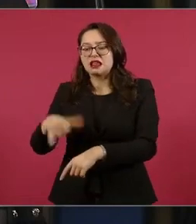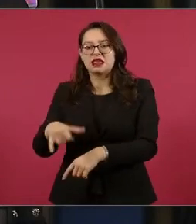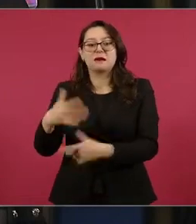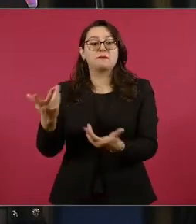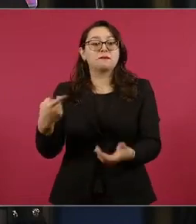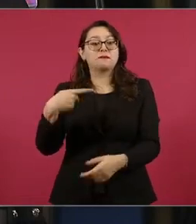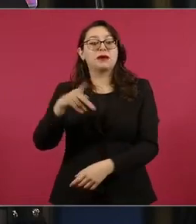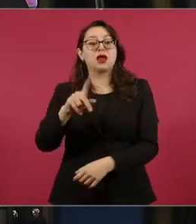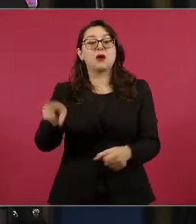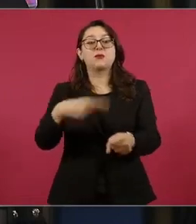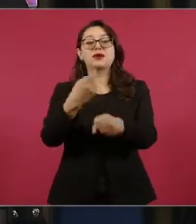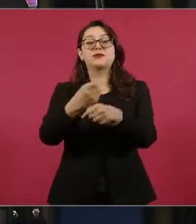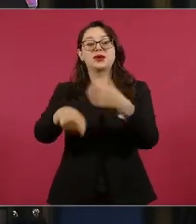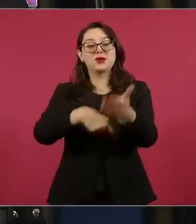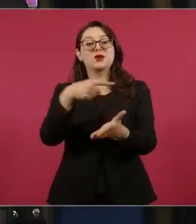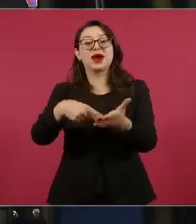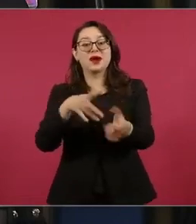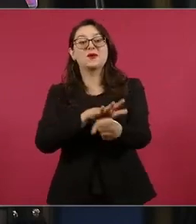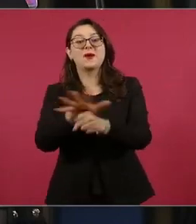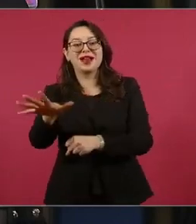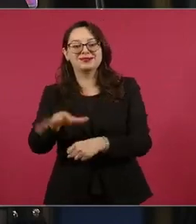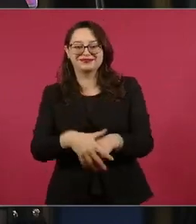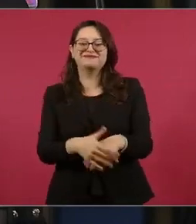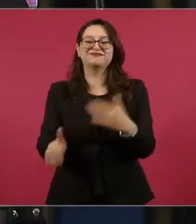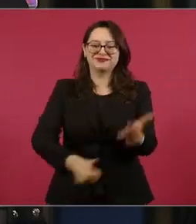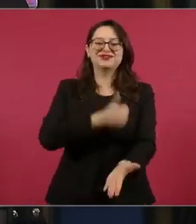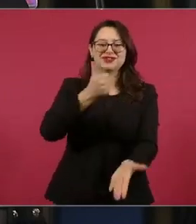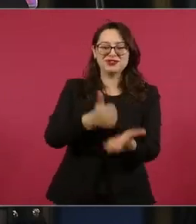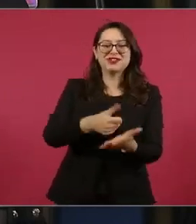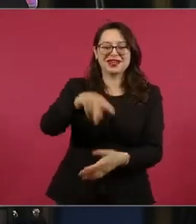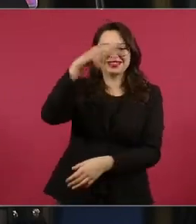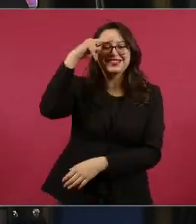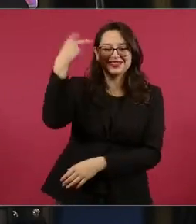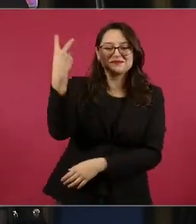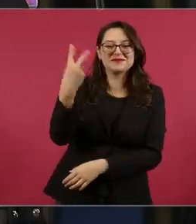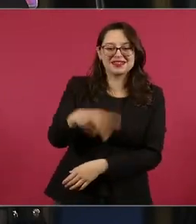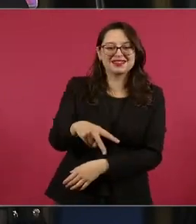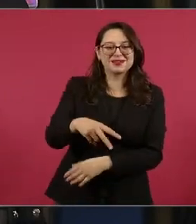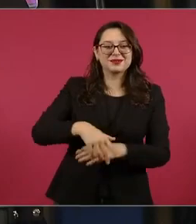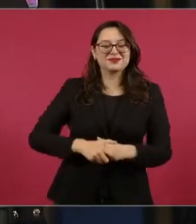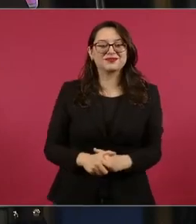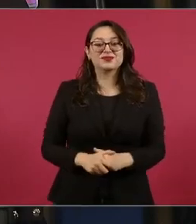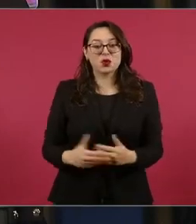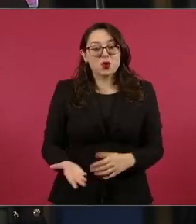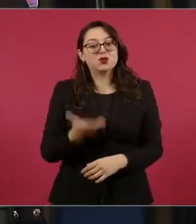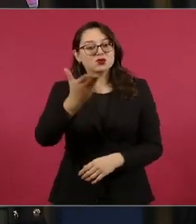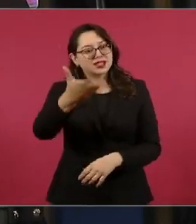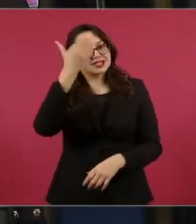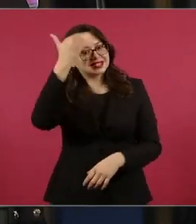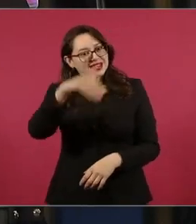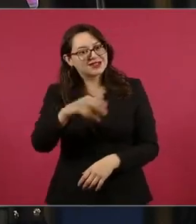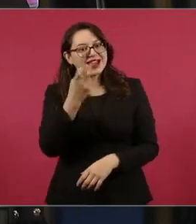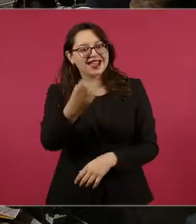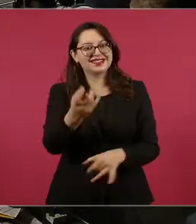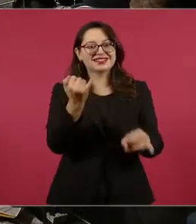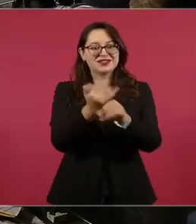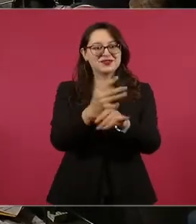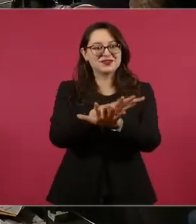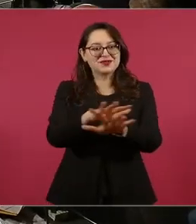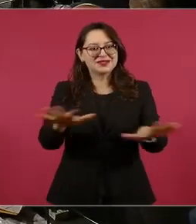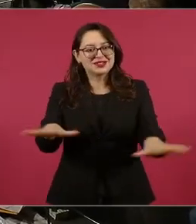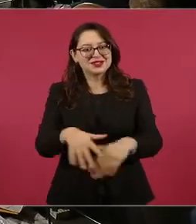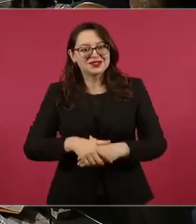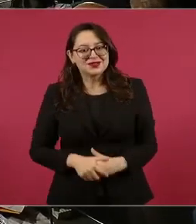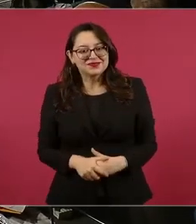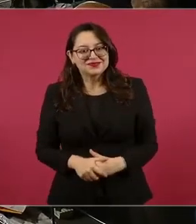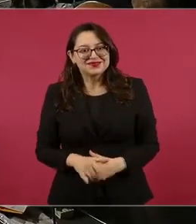el primer lugar lo obtiene la Ciudad de México yo quisiera preguntarle señor presidente si conocía de esta encuesta entiendo que sí